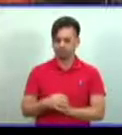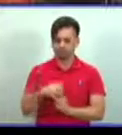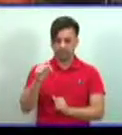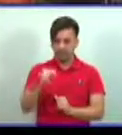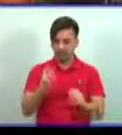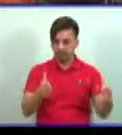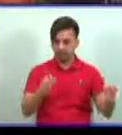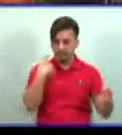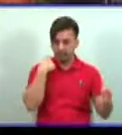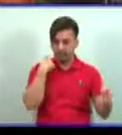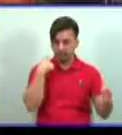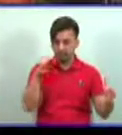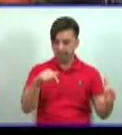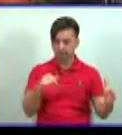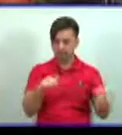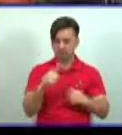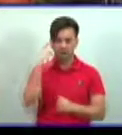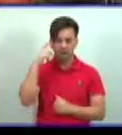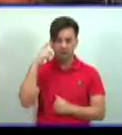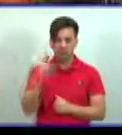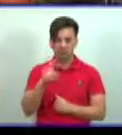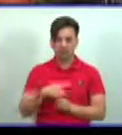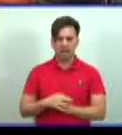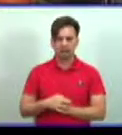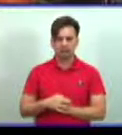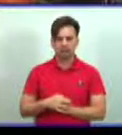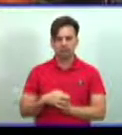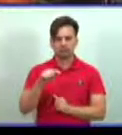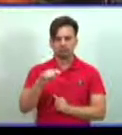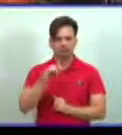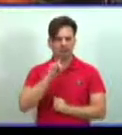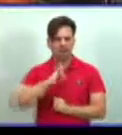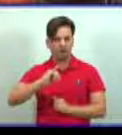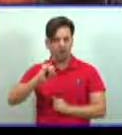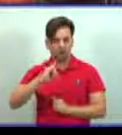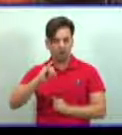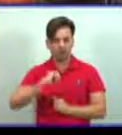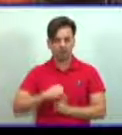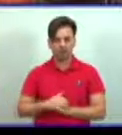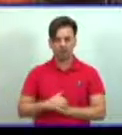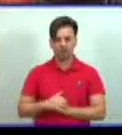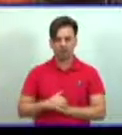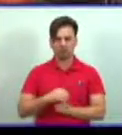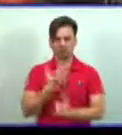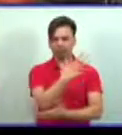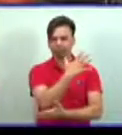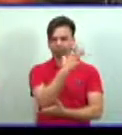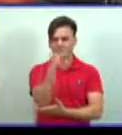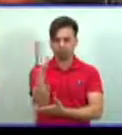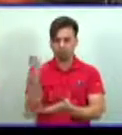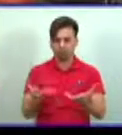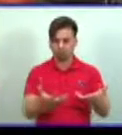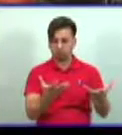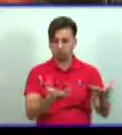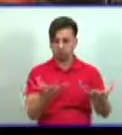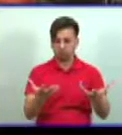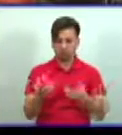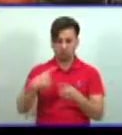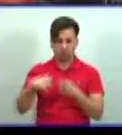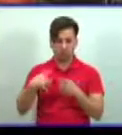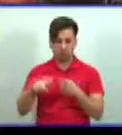de los incendios forestales en Australia y la pérdida del hábitat de disímiles especies y sufrimos todos viendo